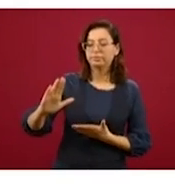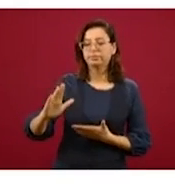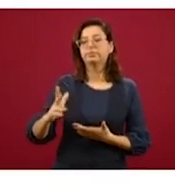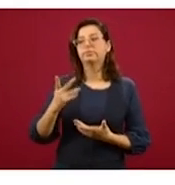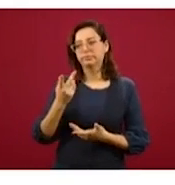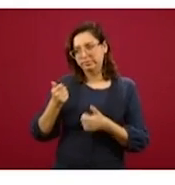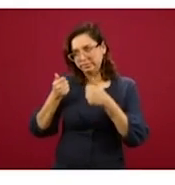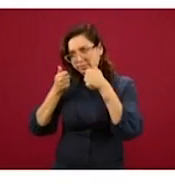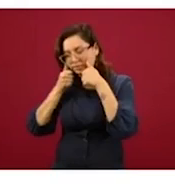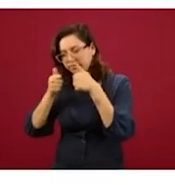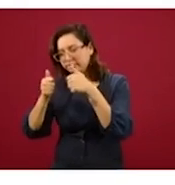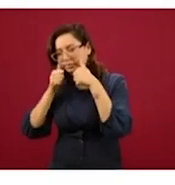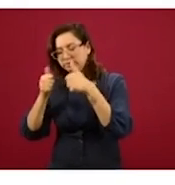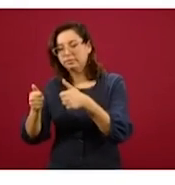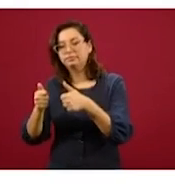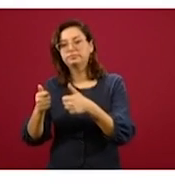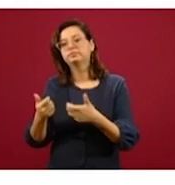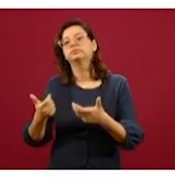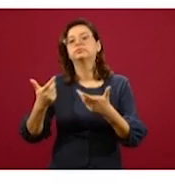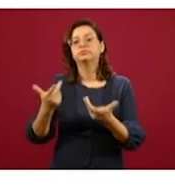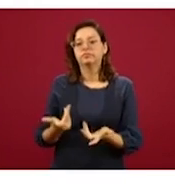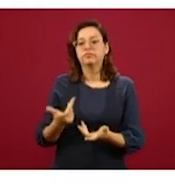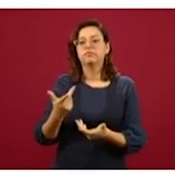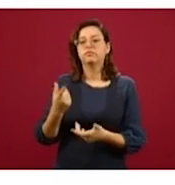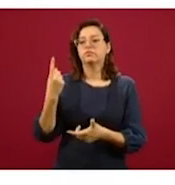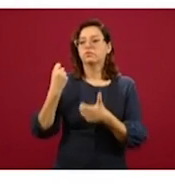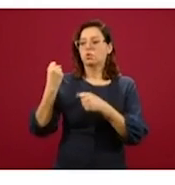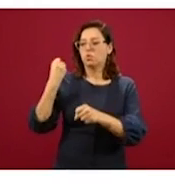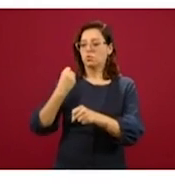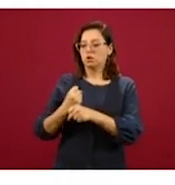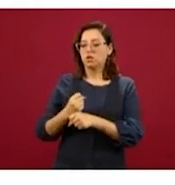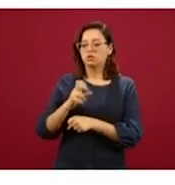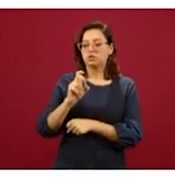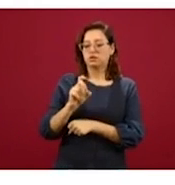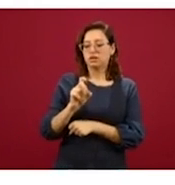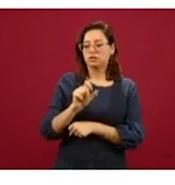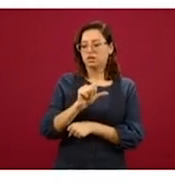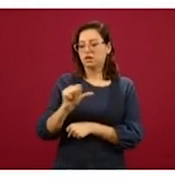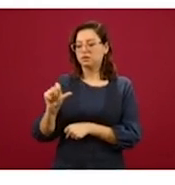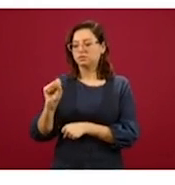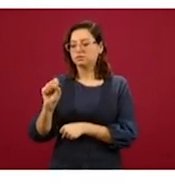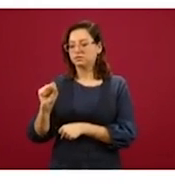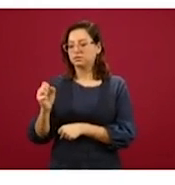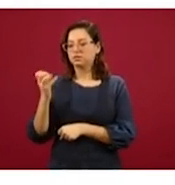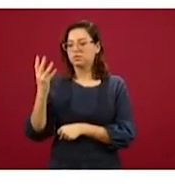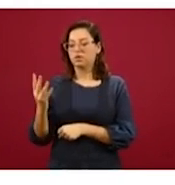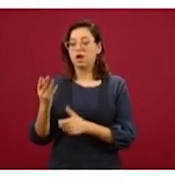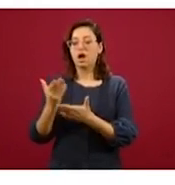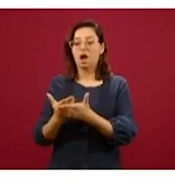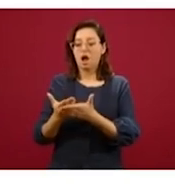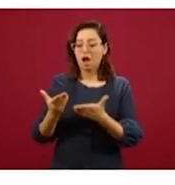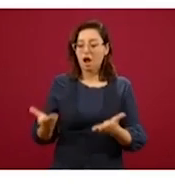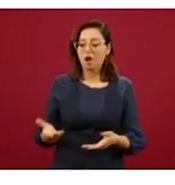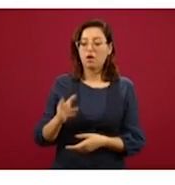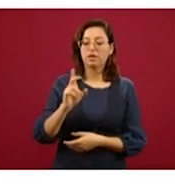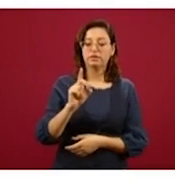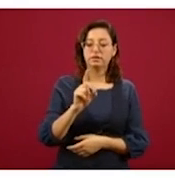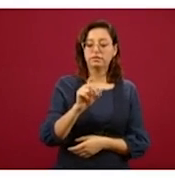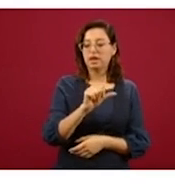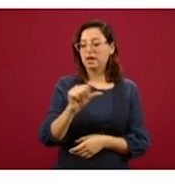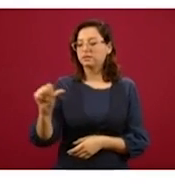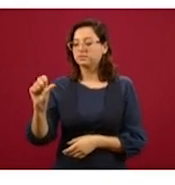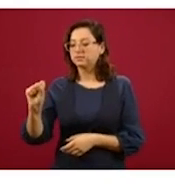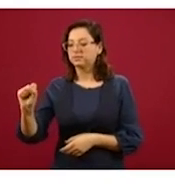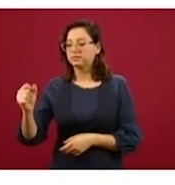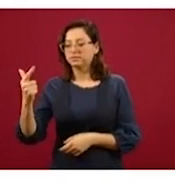ampliando tres años la población. El año pasado trabajamos de 30 a 64, ahora estamos trabajando de 30 hasta los 67